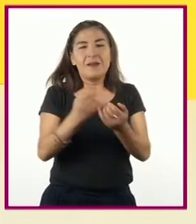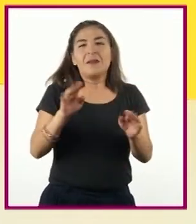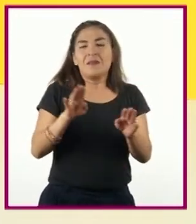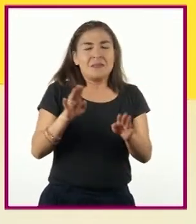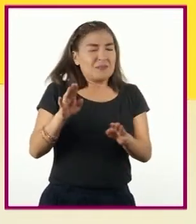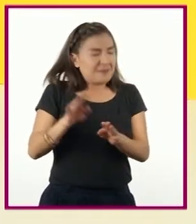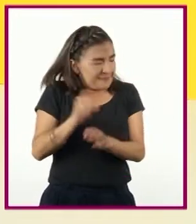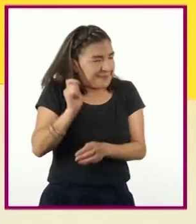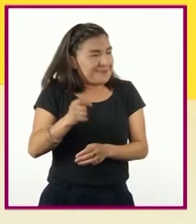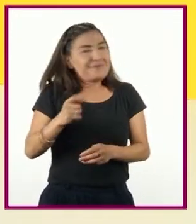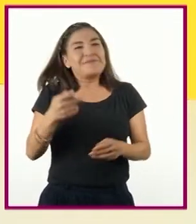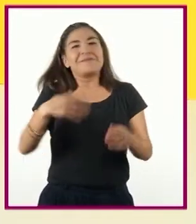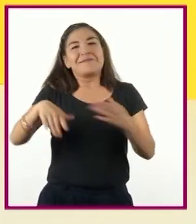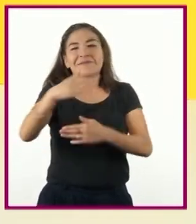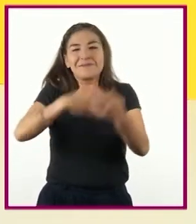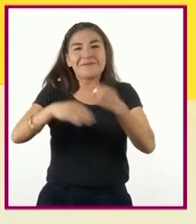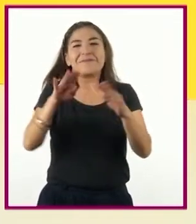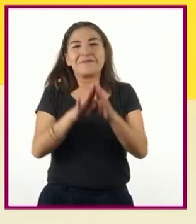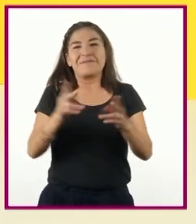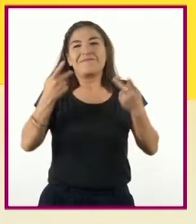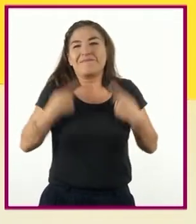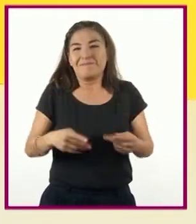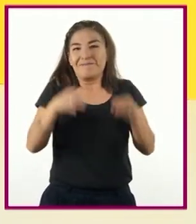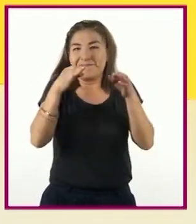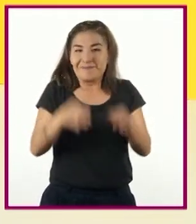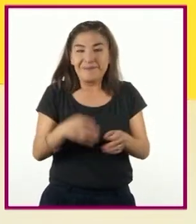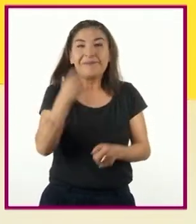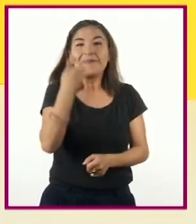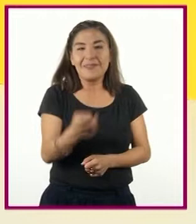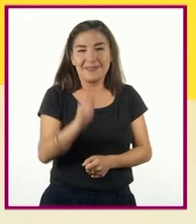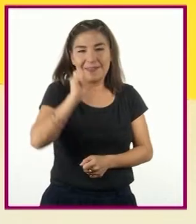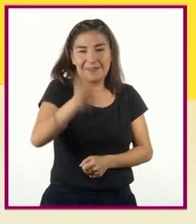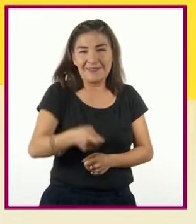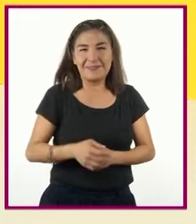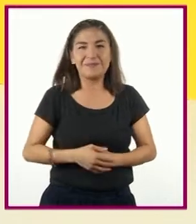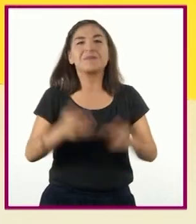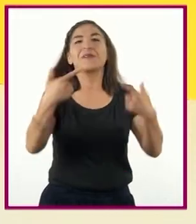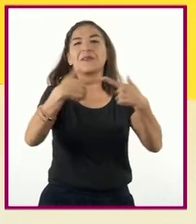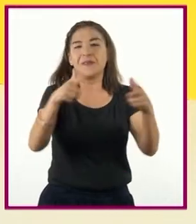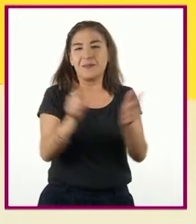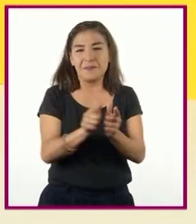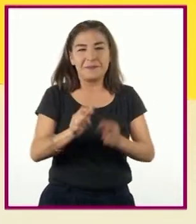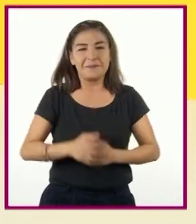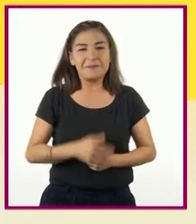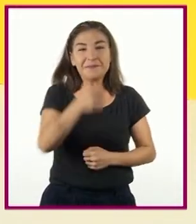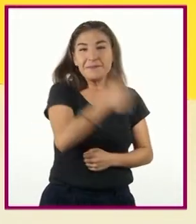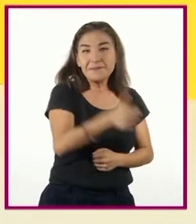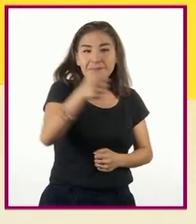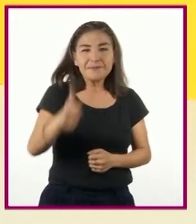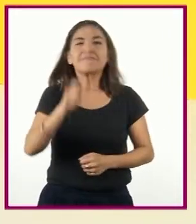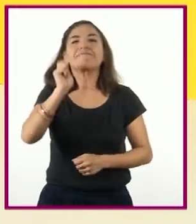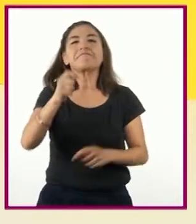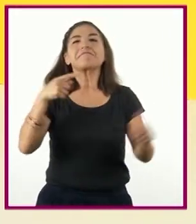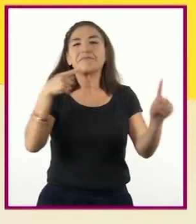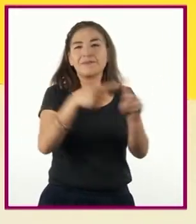cuenten o no con una estructura formal, todos ellos son considerados grupos y cada uno tiene un